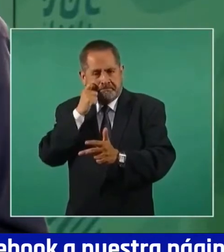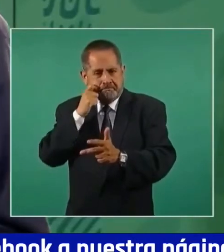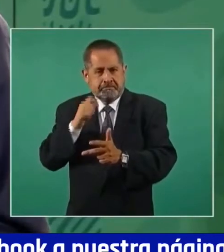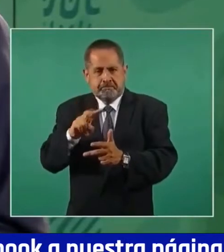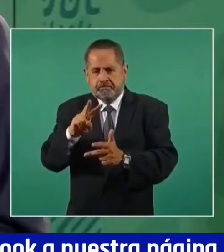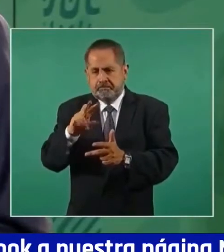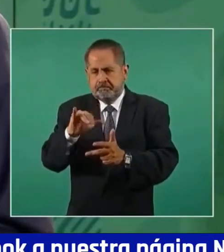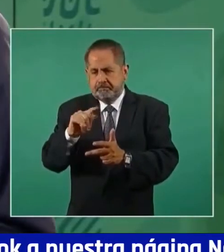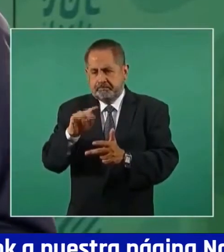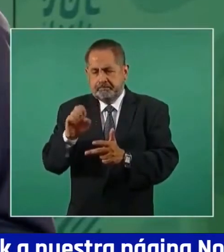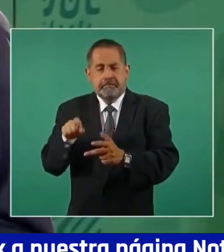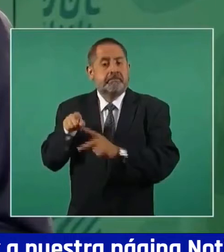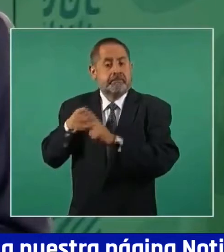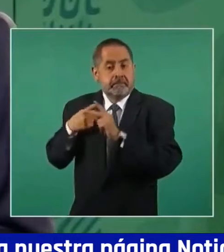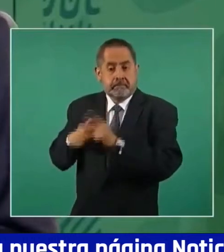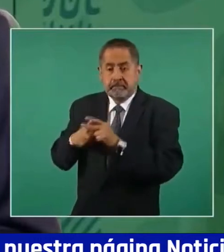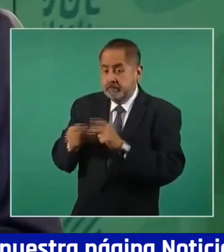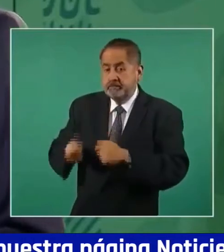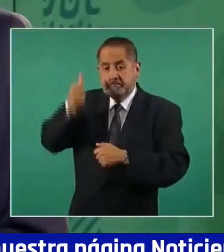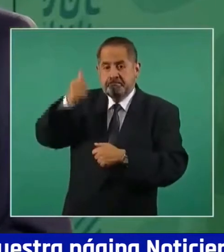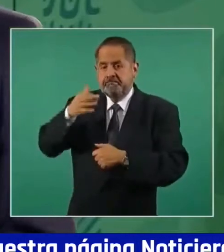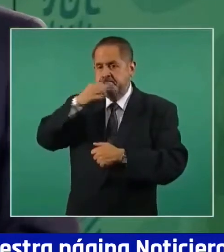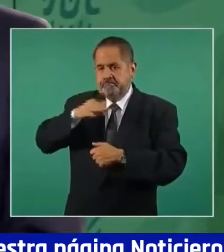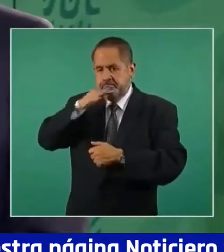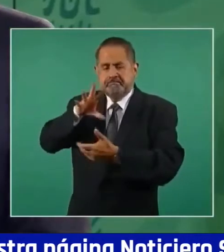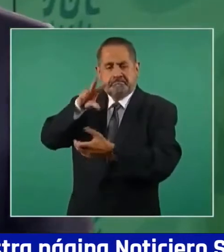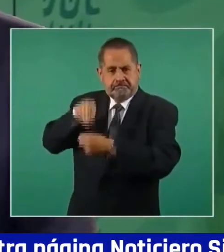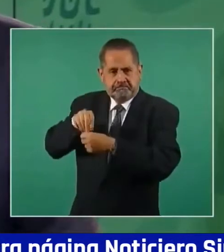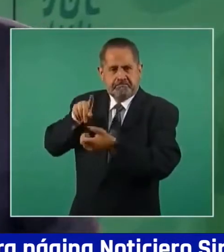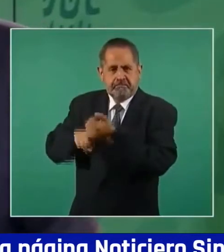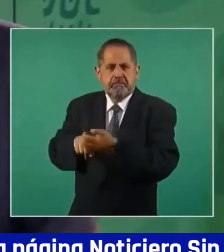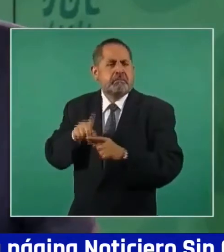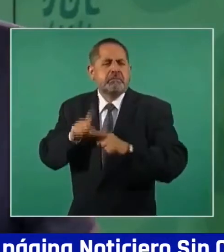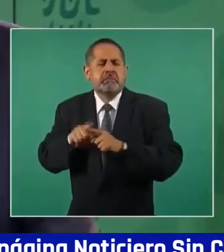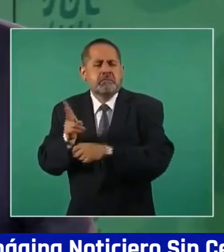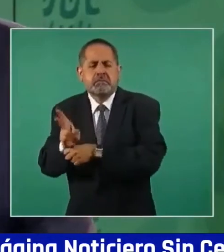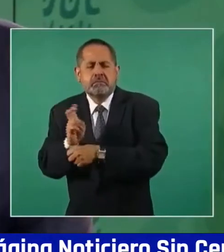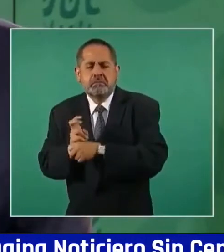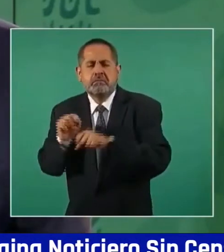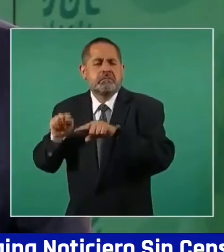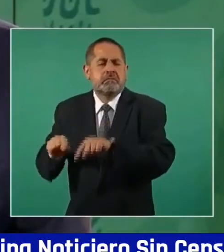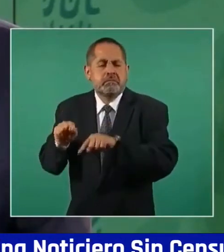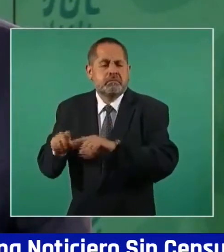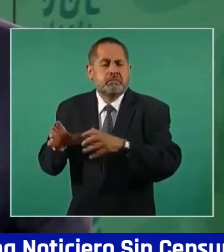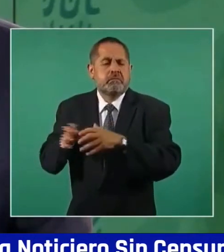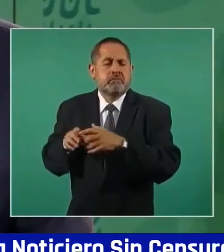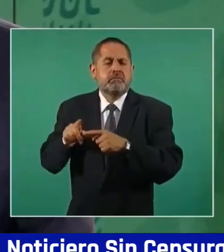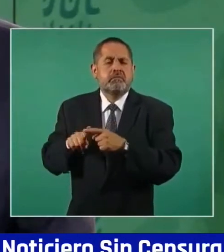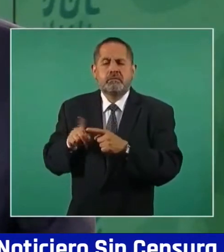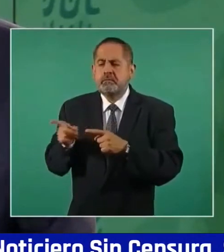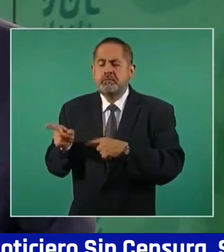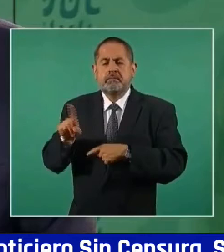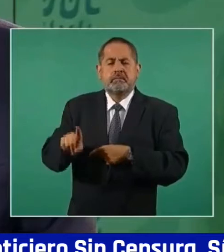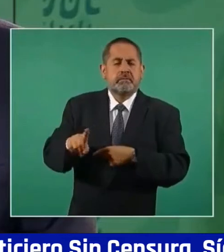Ahí comenzamos, fue el primer acto. Y estuvo de invitado el hijo